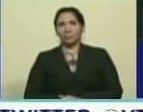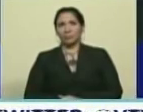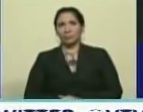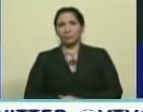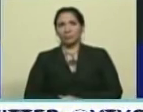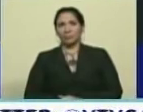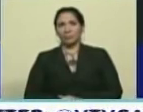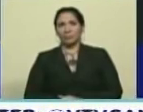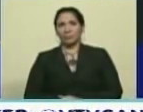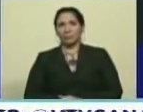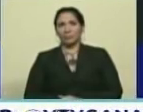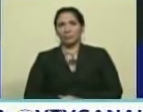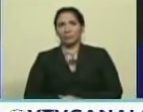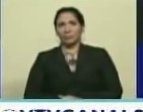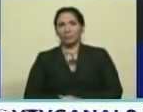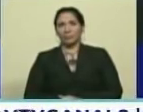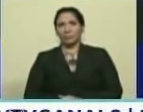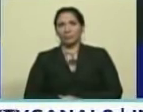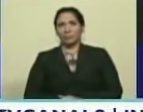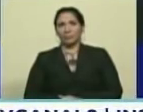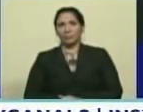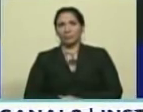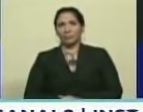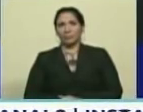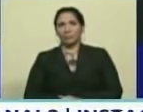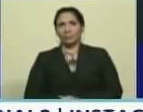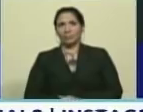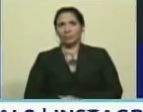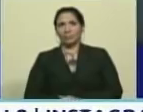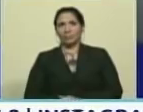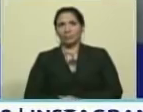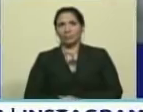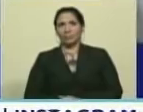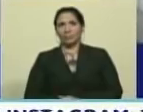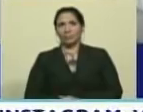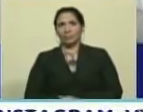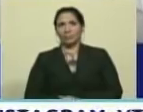A Saddam Hussein se parece. La mirada.